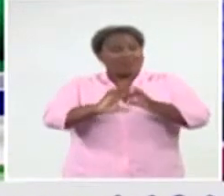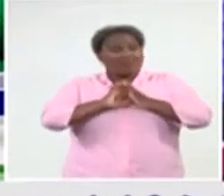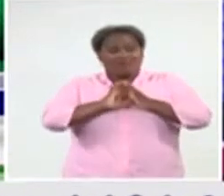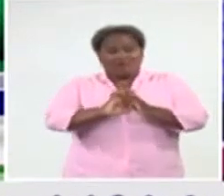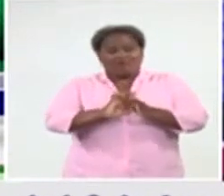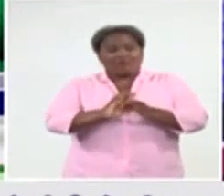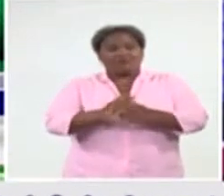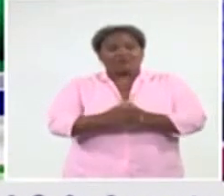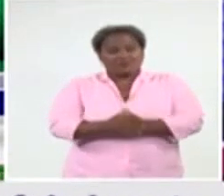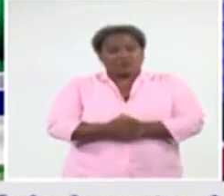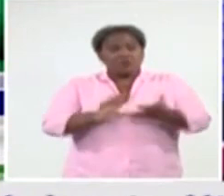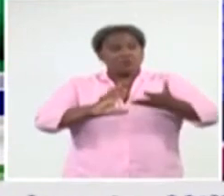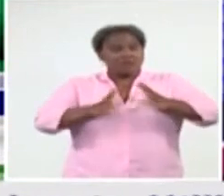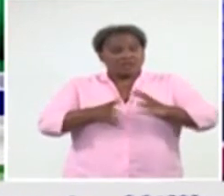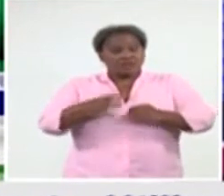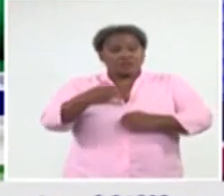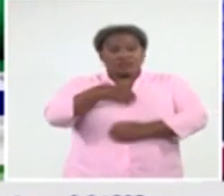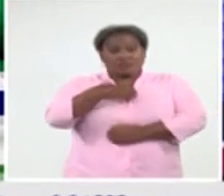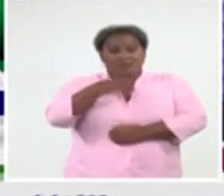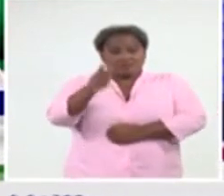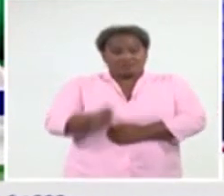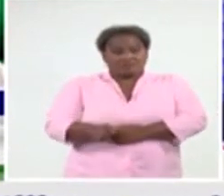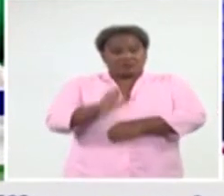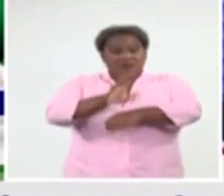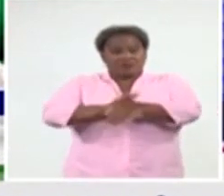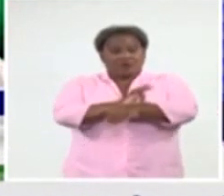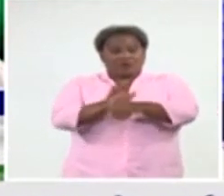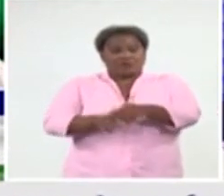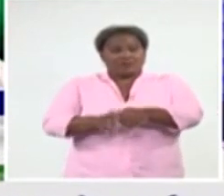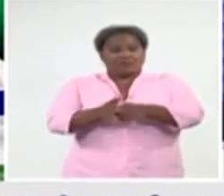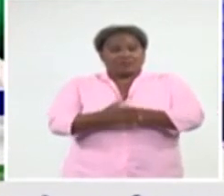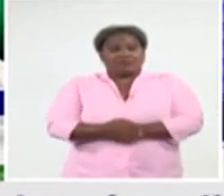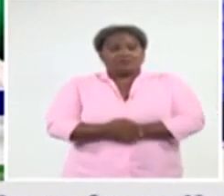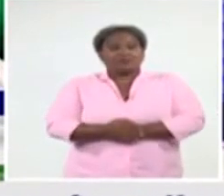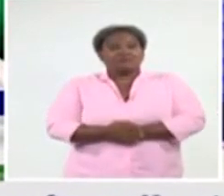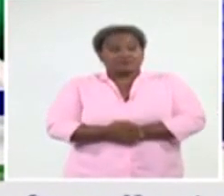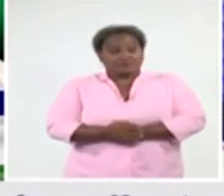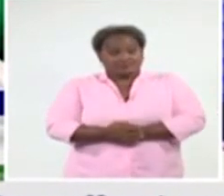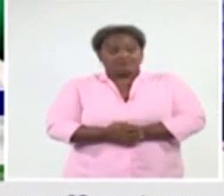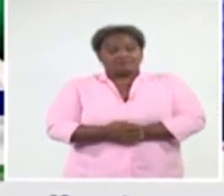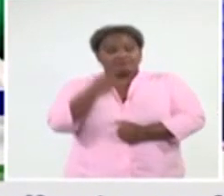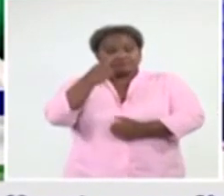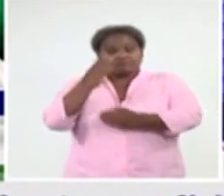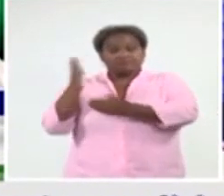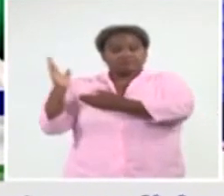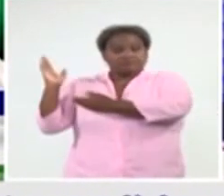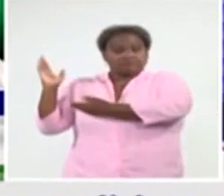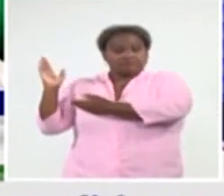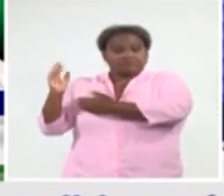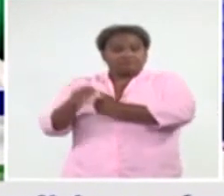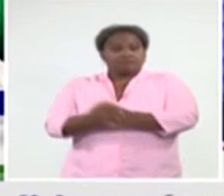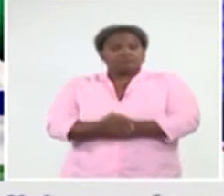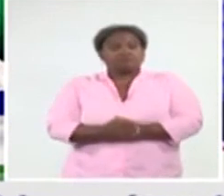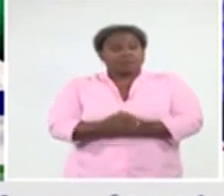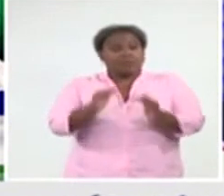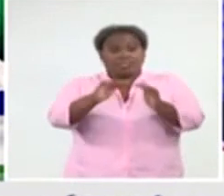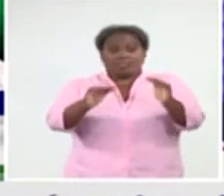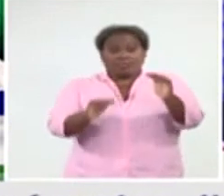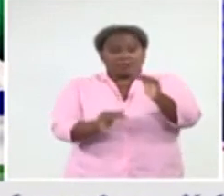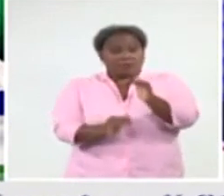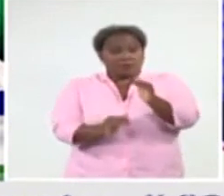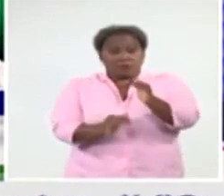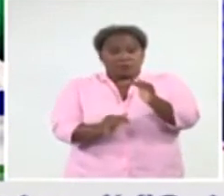las complicaciones que produce este virus, que lejos de disminuir, pues